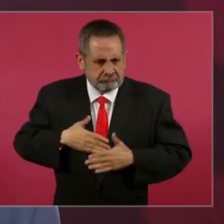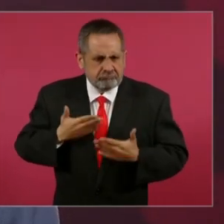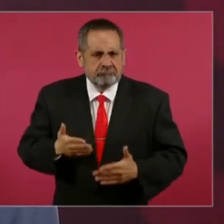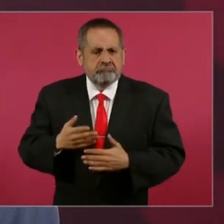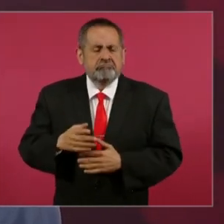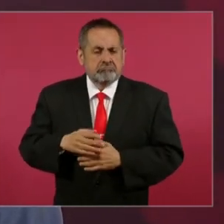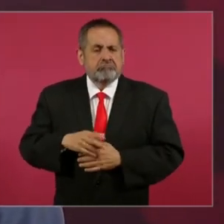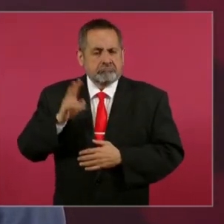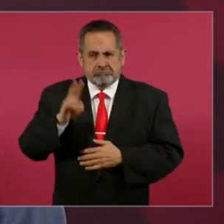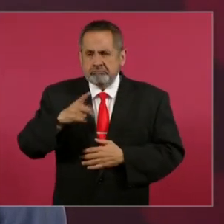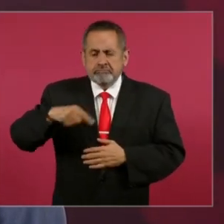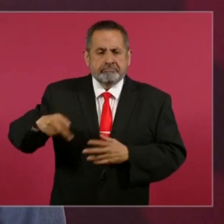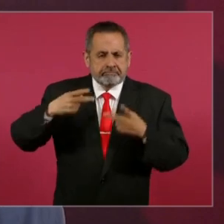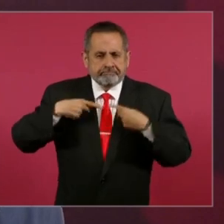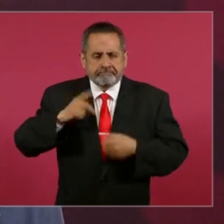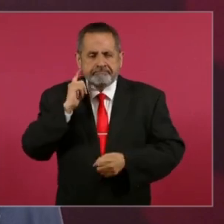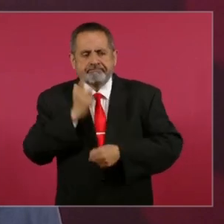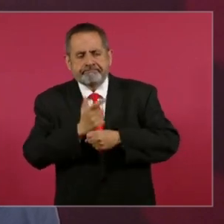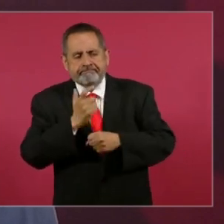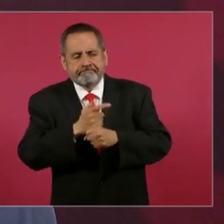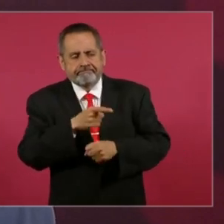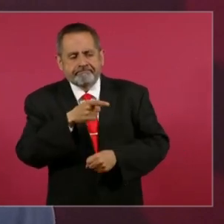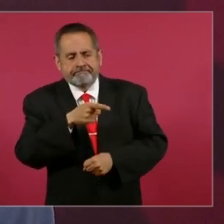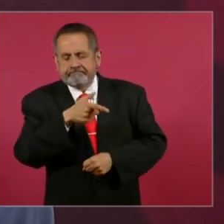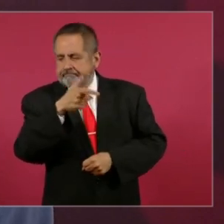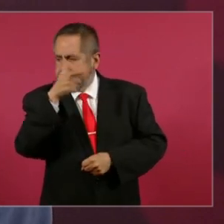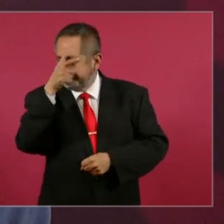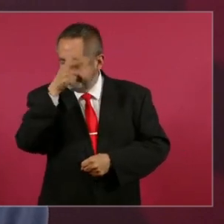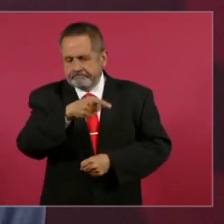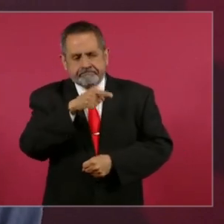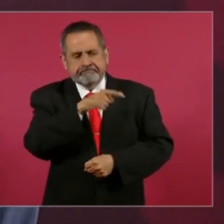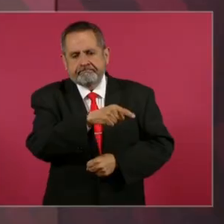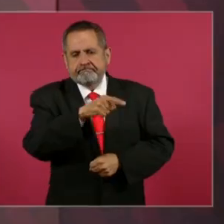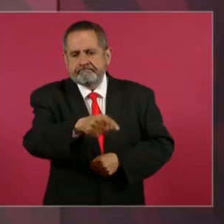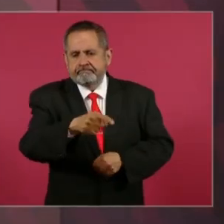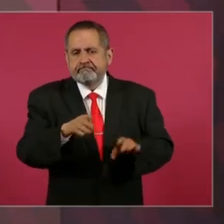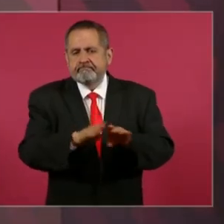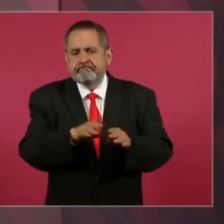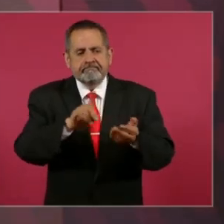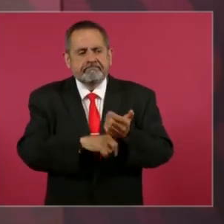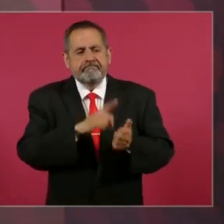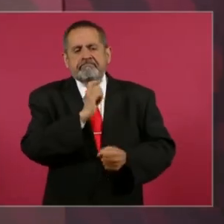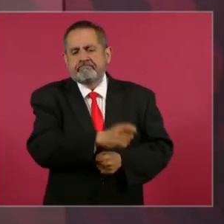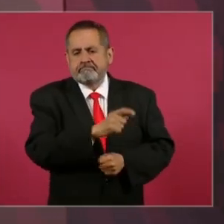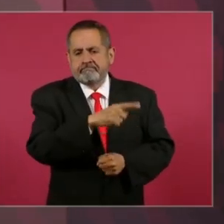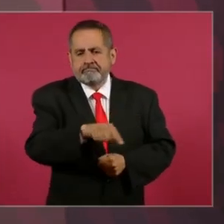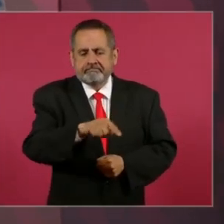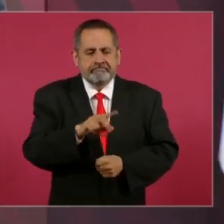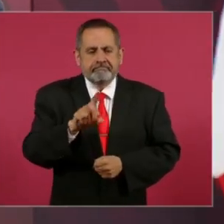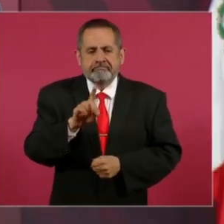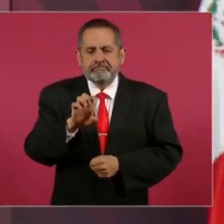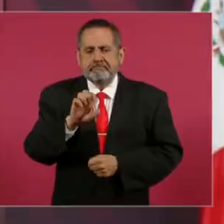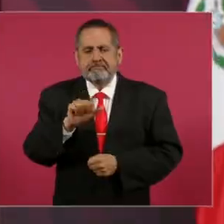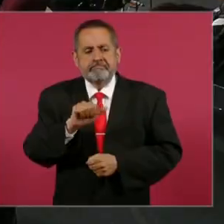gente vaya conociendo cómo se mueven los